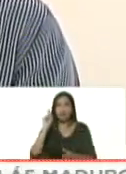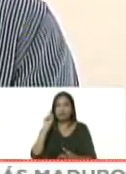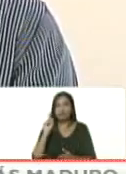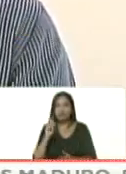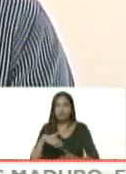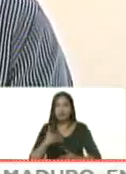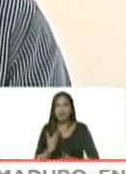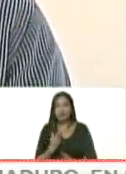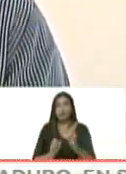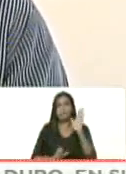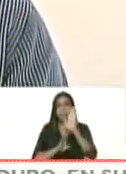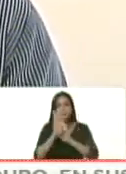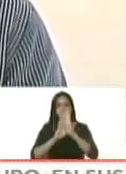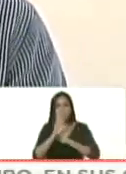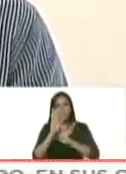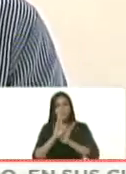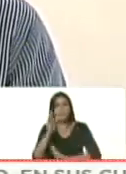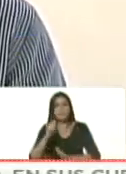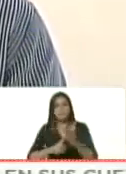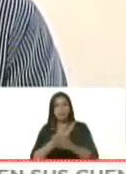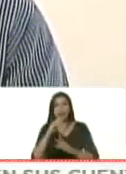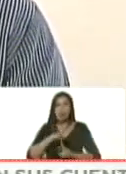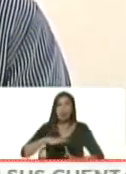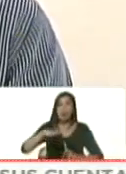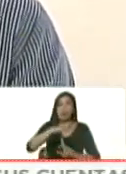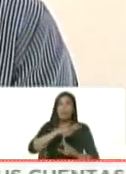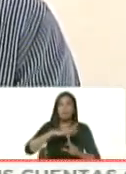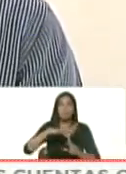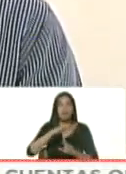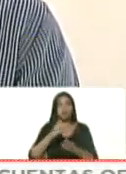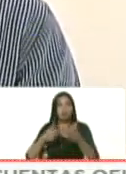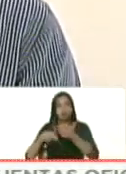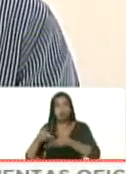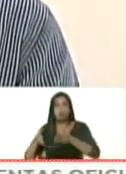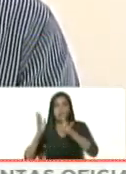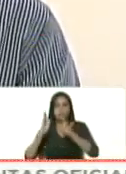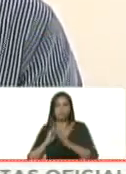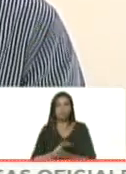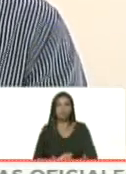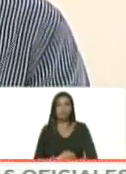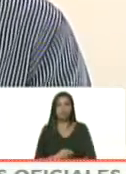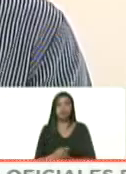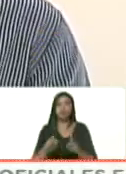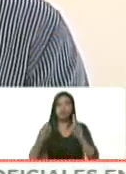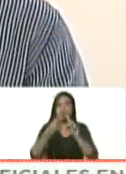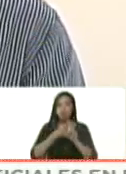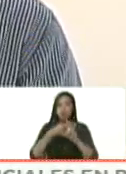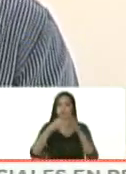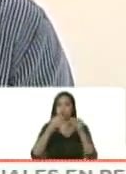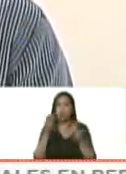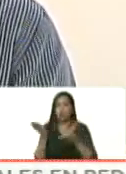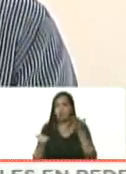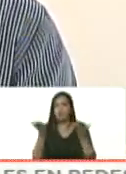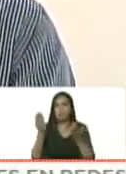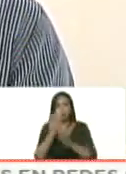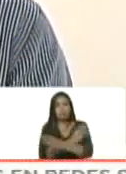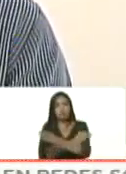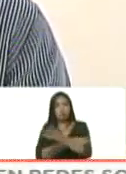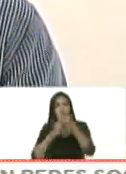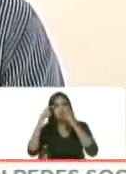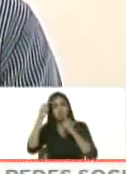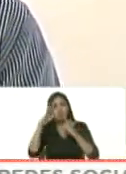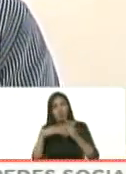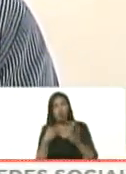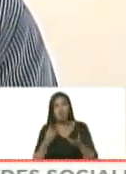para poder avanzar en un ambiente constructivo. Es positivo que las partes siguen en la búsqueda